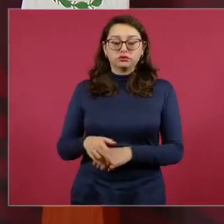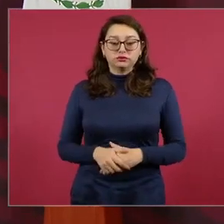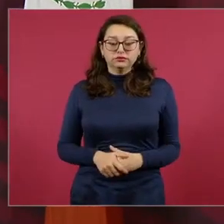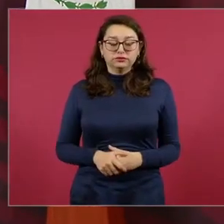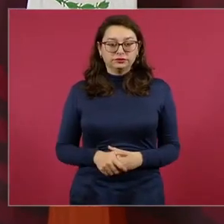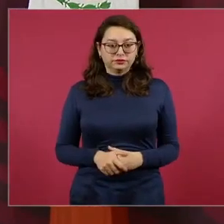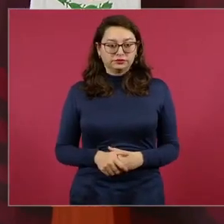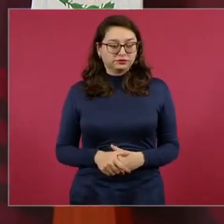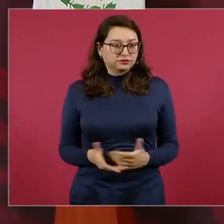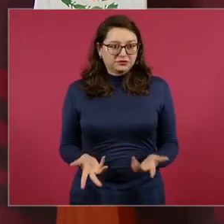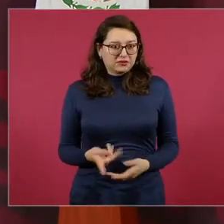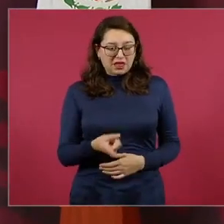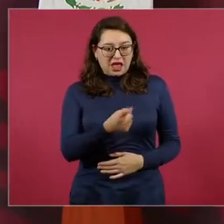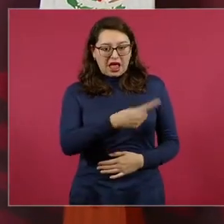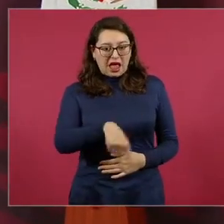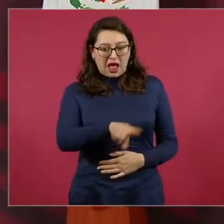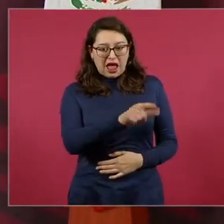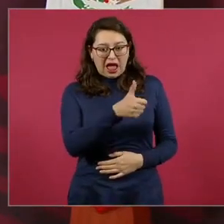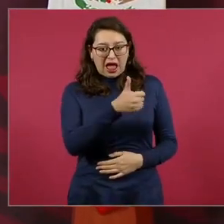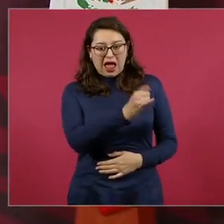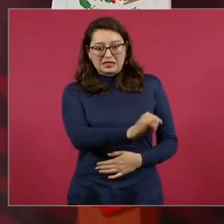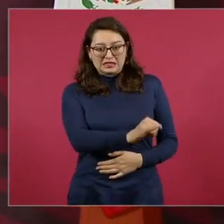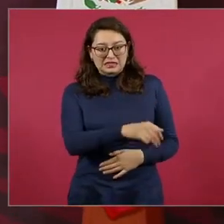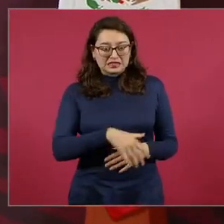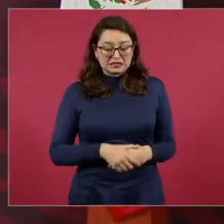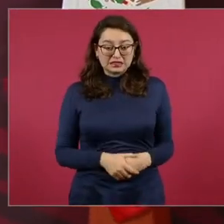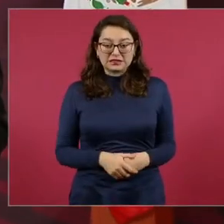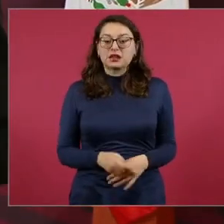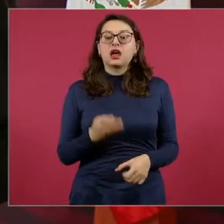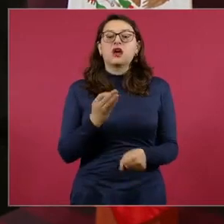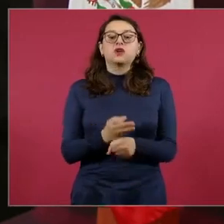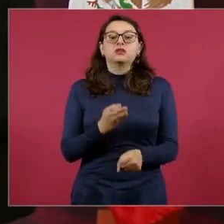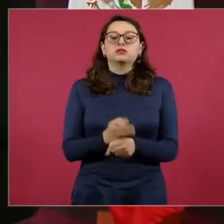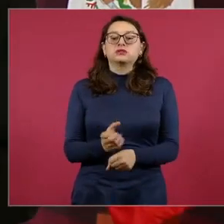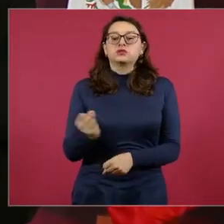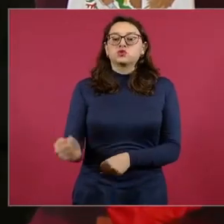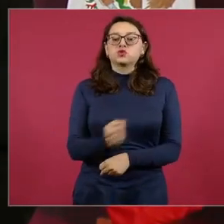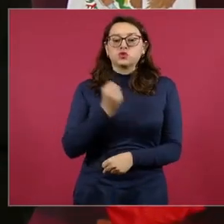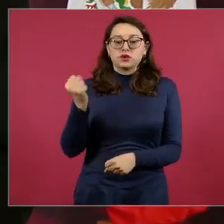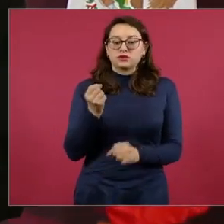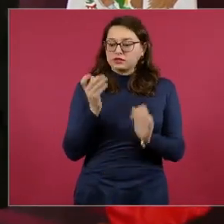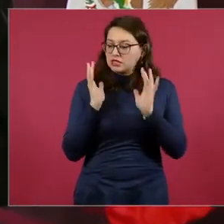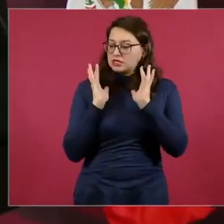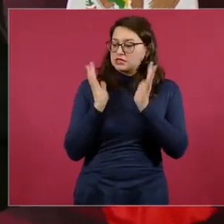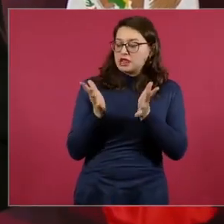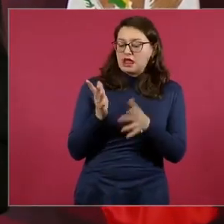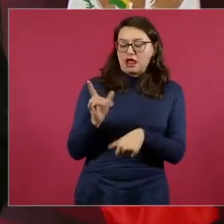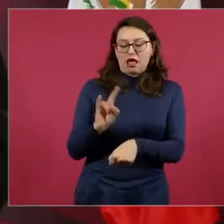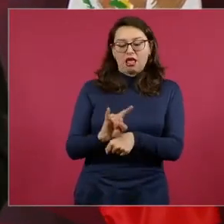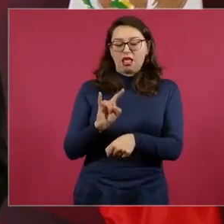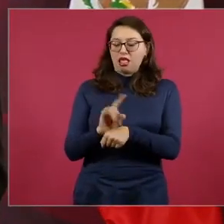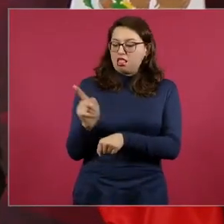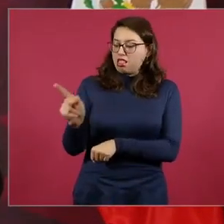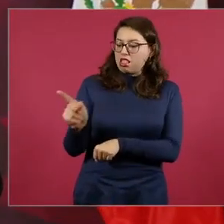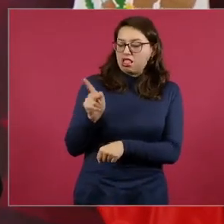fingir. Ahora ya no existe eso, y es muy bueno.